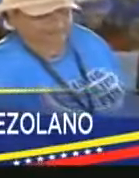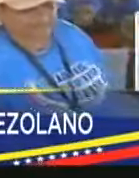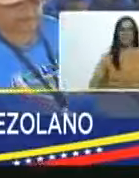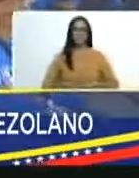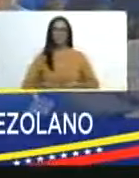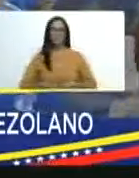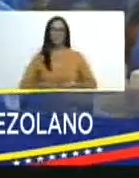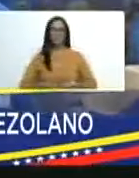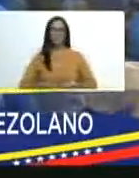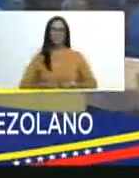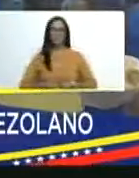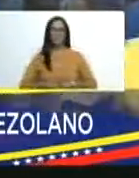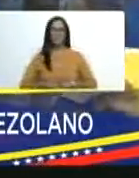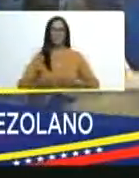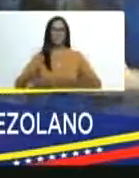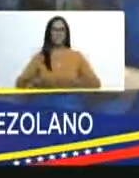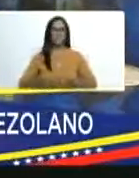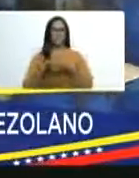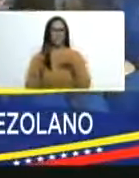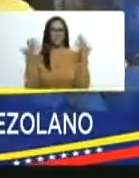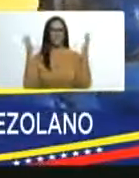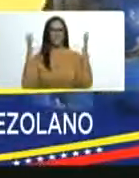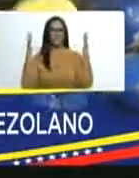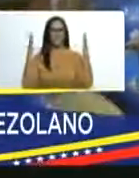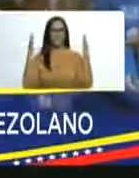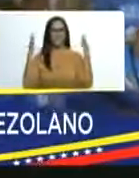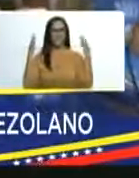Carúpano, Carúpano.